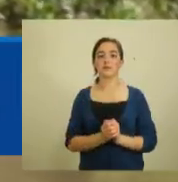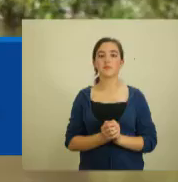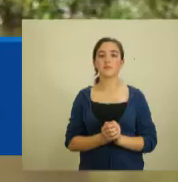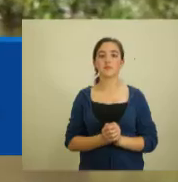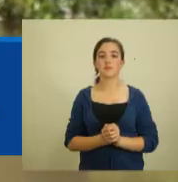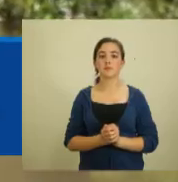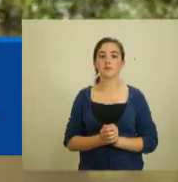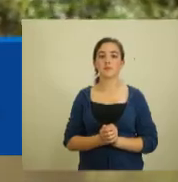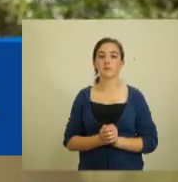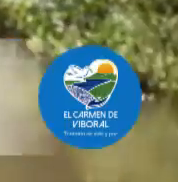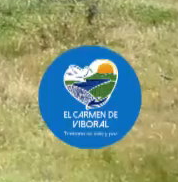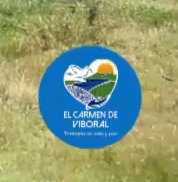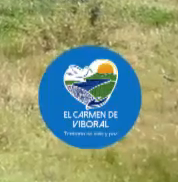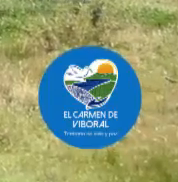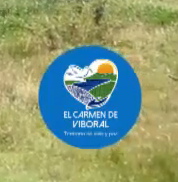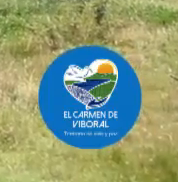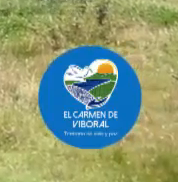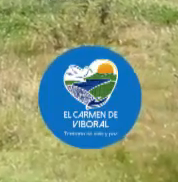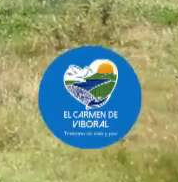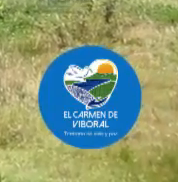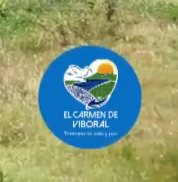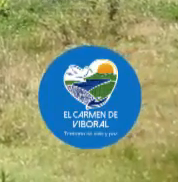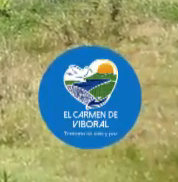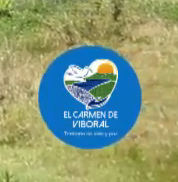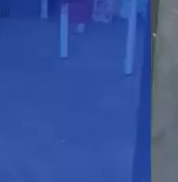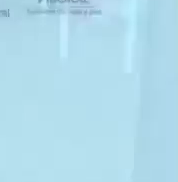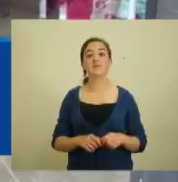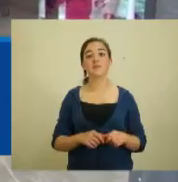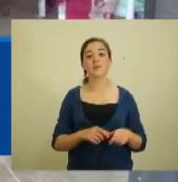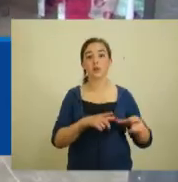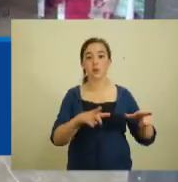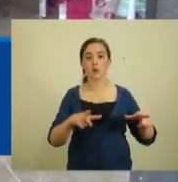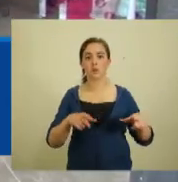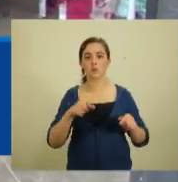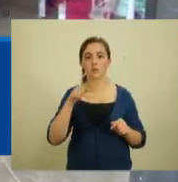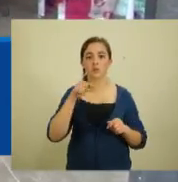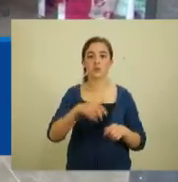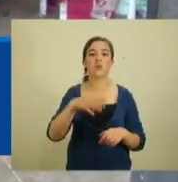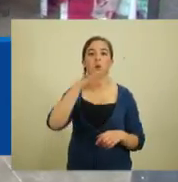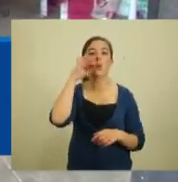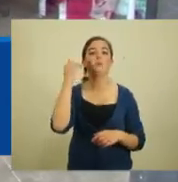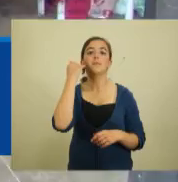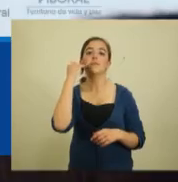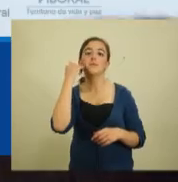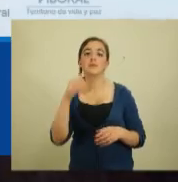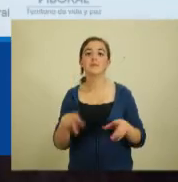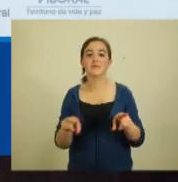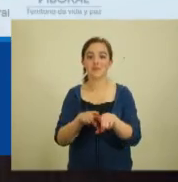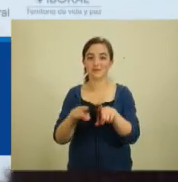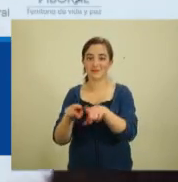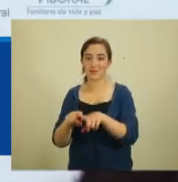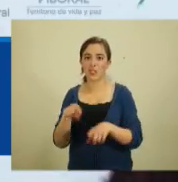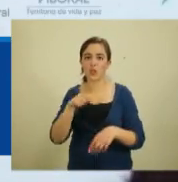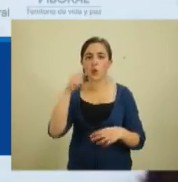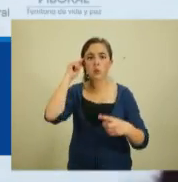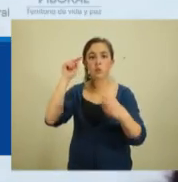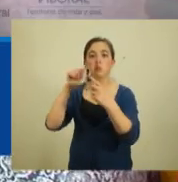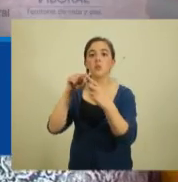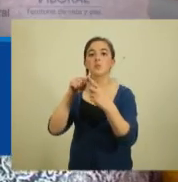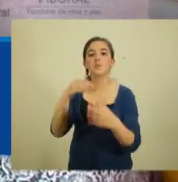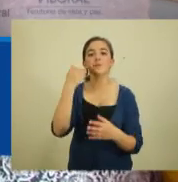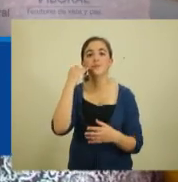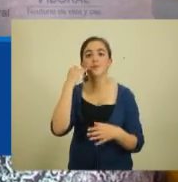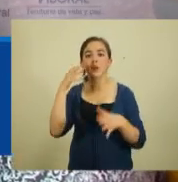la probabilidad de movimientos en masa por temporada de lluvias. Desde la Oficina de Equidad de Género, se adelantan estrategias que tienen